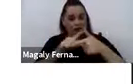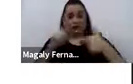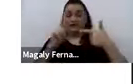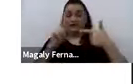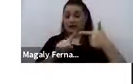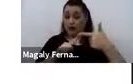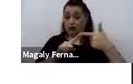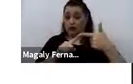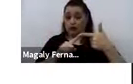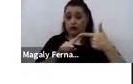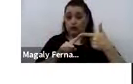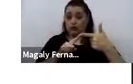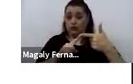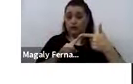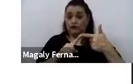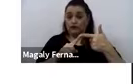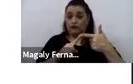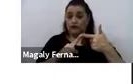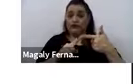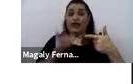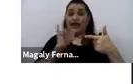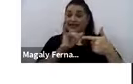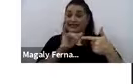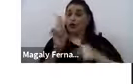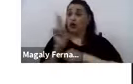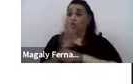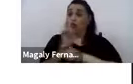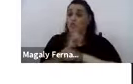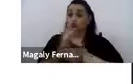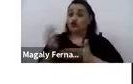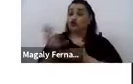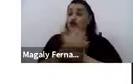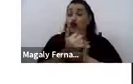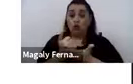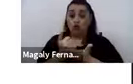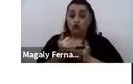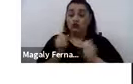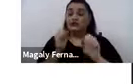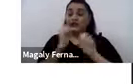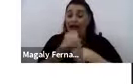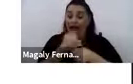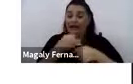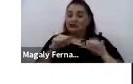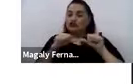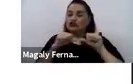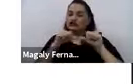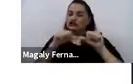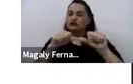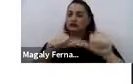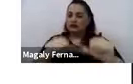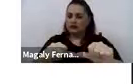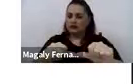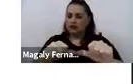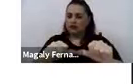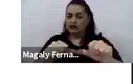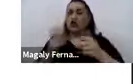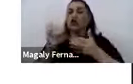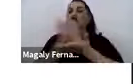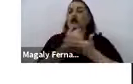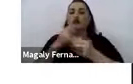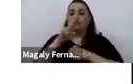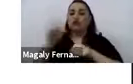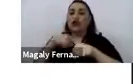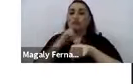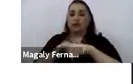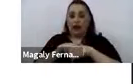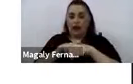si ese uso de los recursos se hace de manera sostenible con los recursos naturales